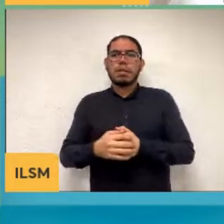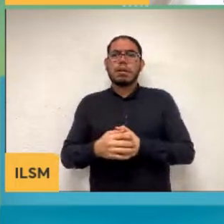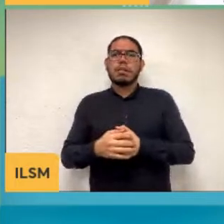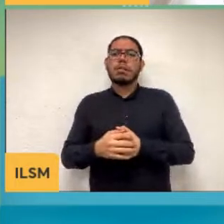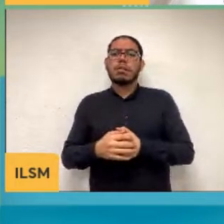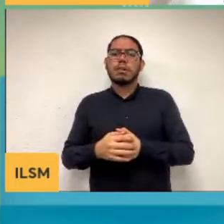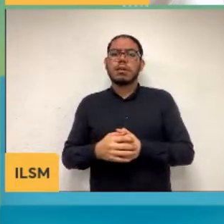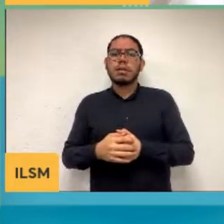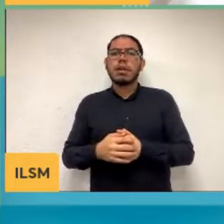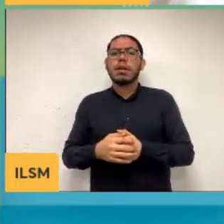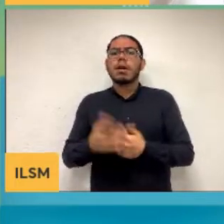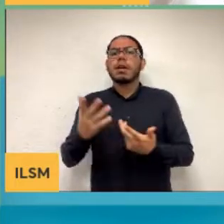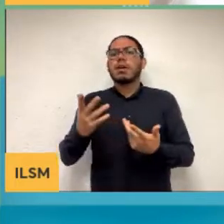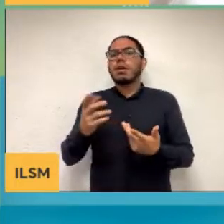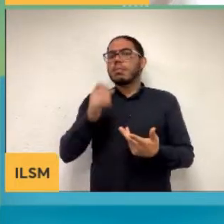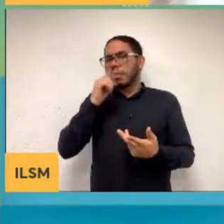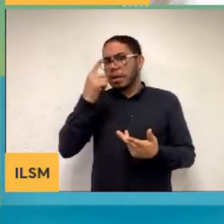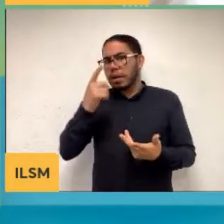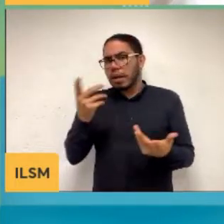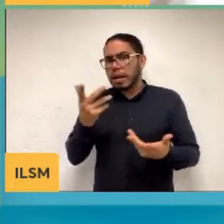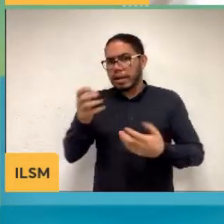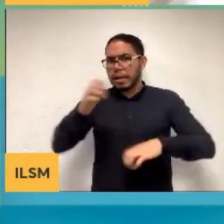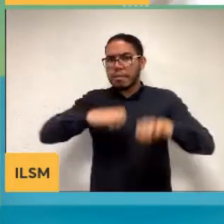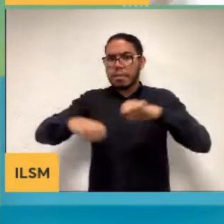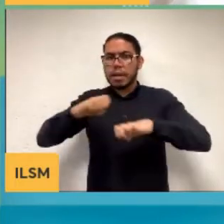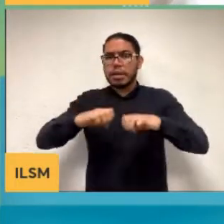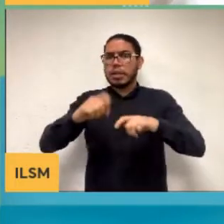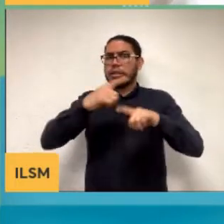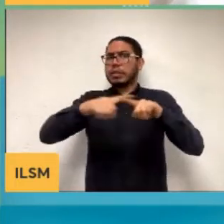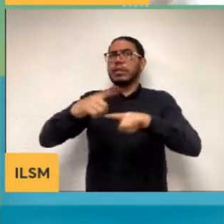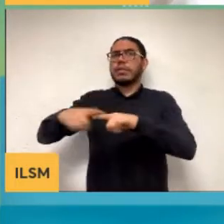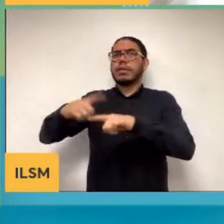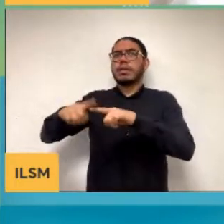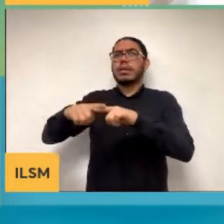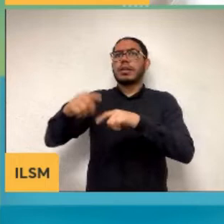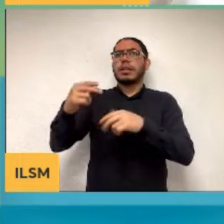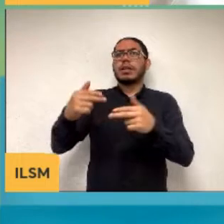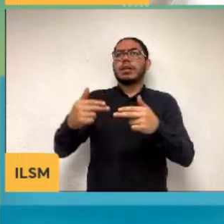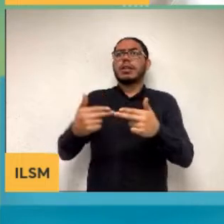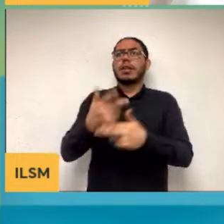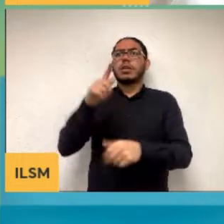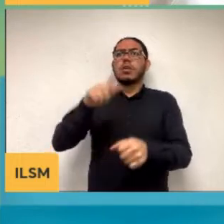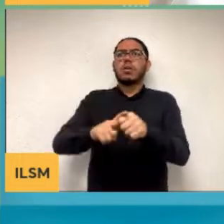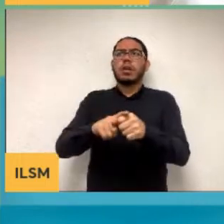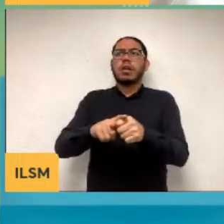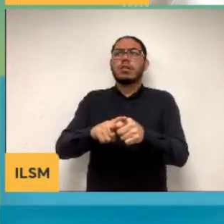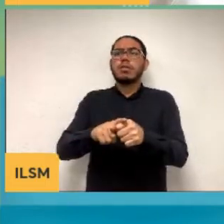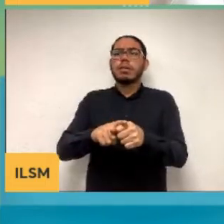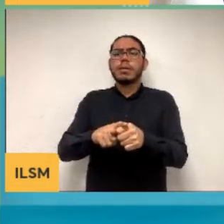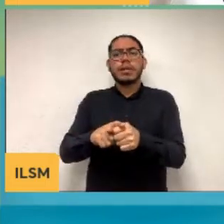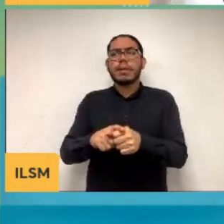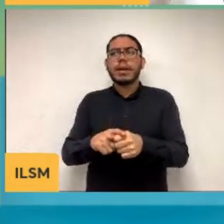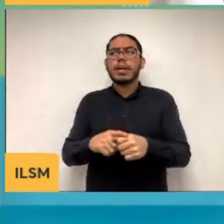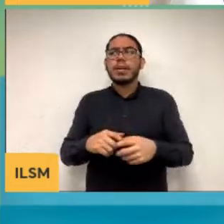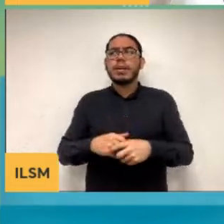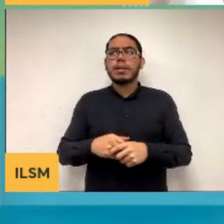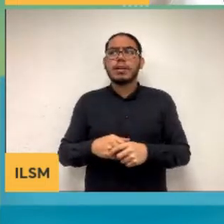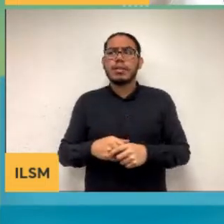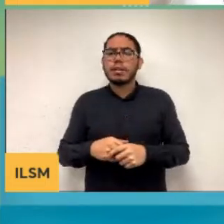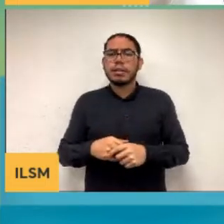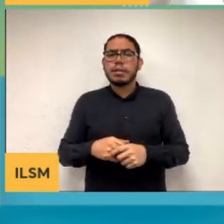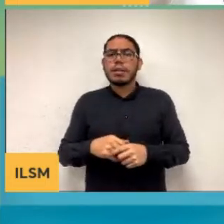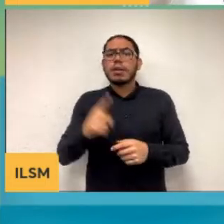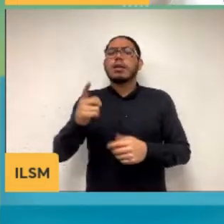comunicación corporativa para empresas multinacionales como Whirlpool, GE Healthcare,